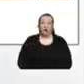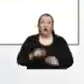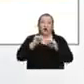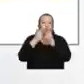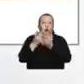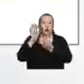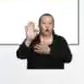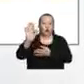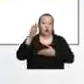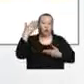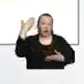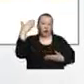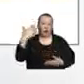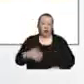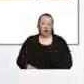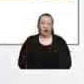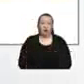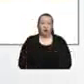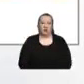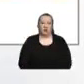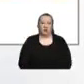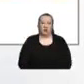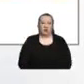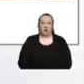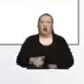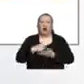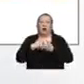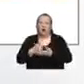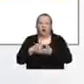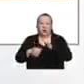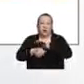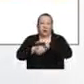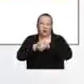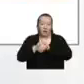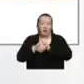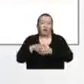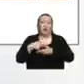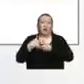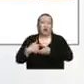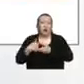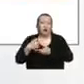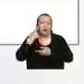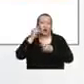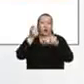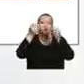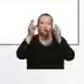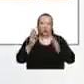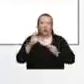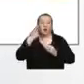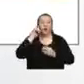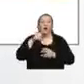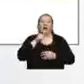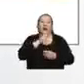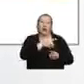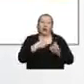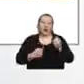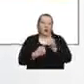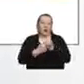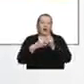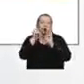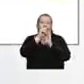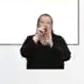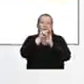sé yo les hacía favores lo financiaba para que le den normativa inmobiliaria